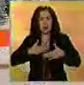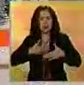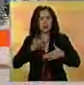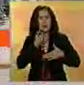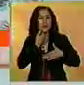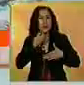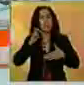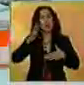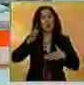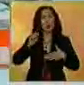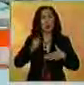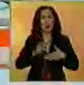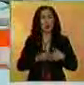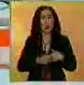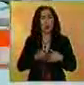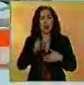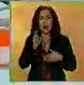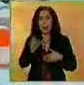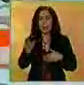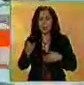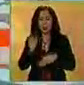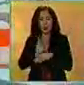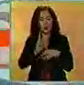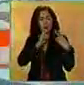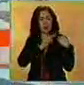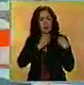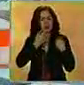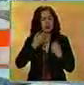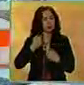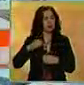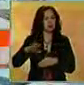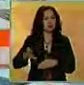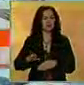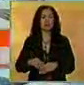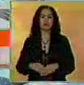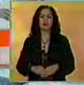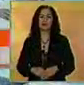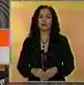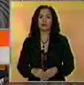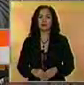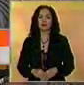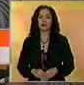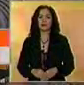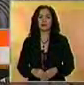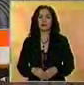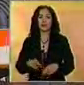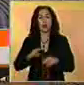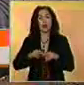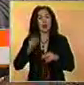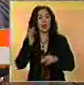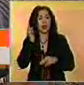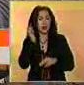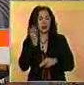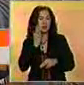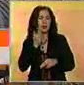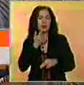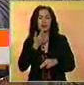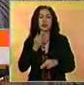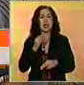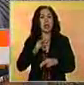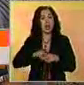broncoaspiración. Sus padres denuncian negligencia por parte de las personas encargadas del cuidado de los niños. Que la niña